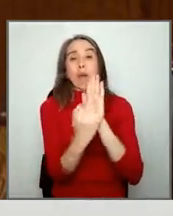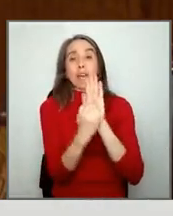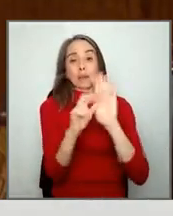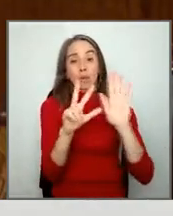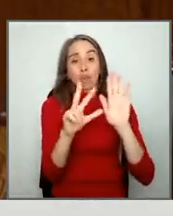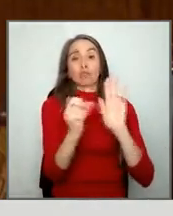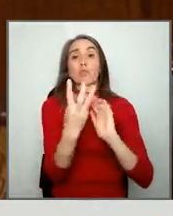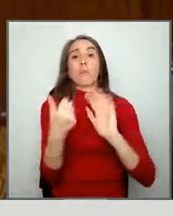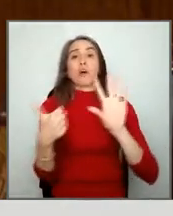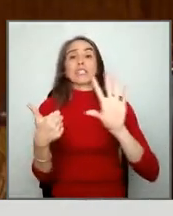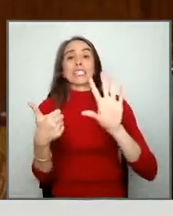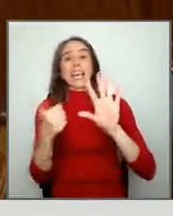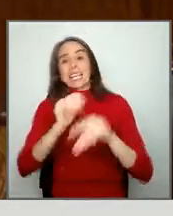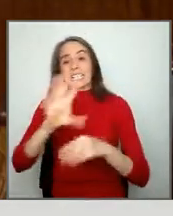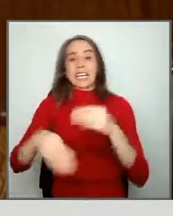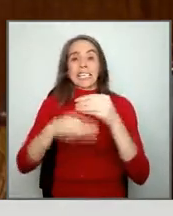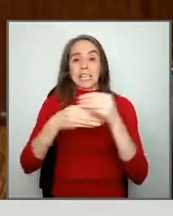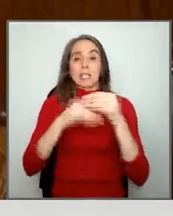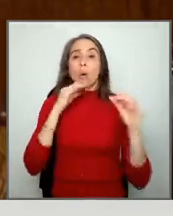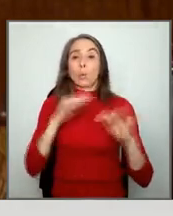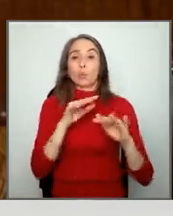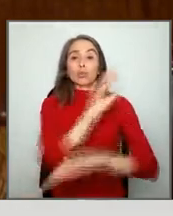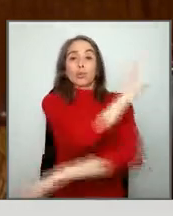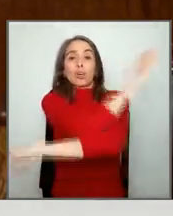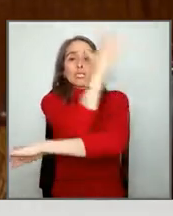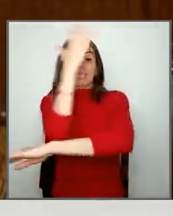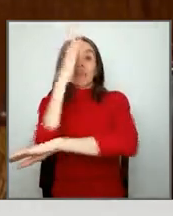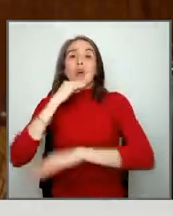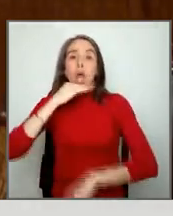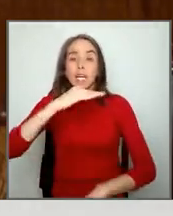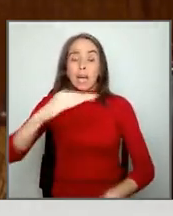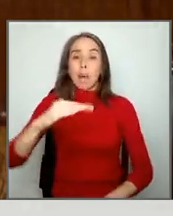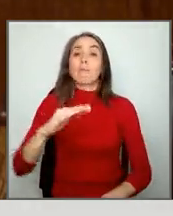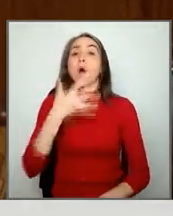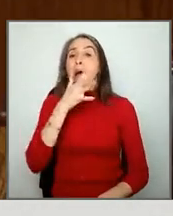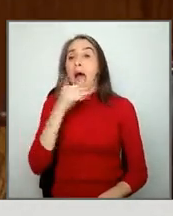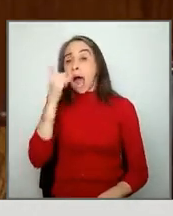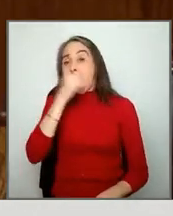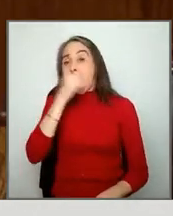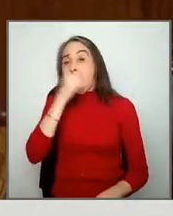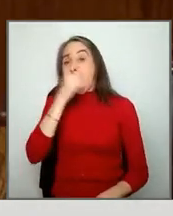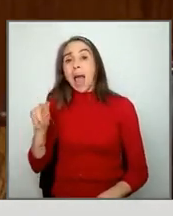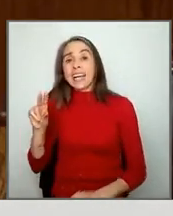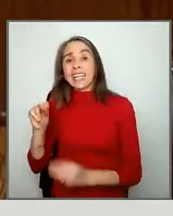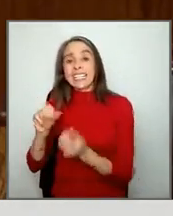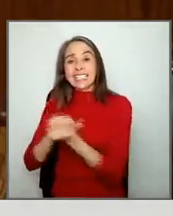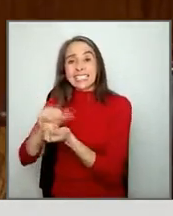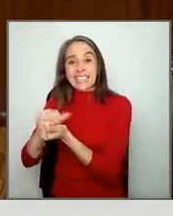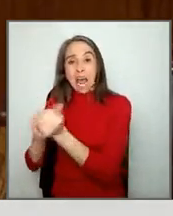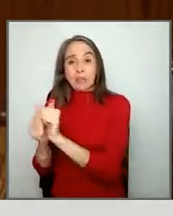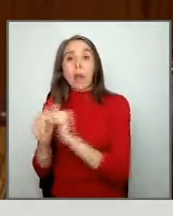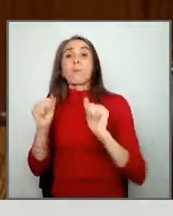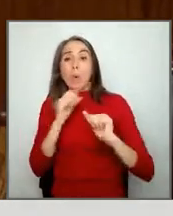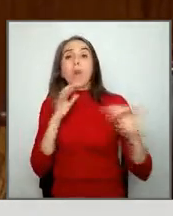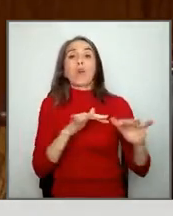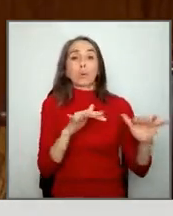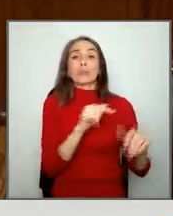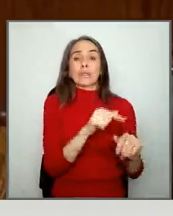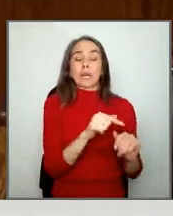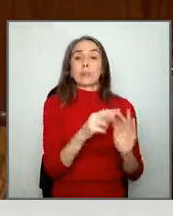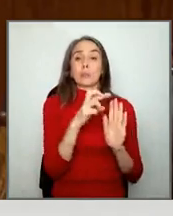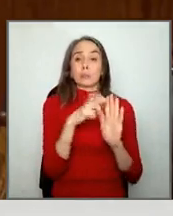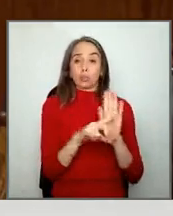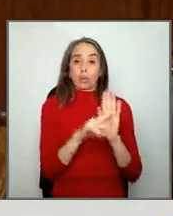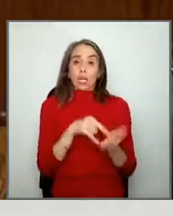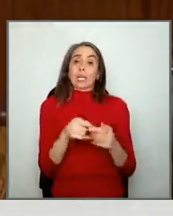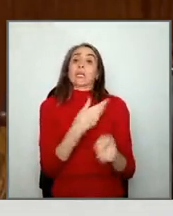permita dar uso Silva agropecuario a las aguas grises tratadas el mensaje pone de relieve la propuesta señalando que